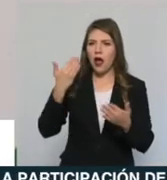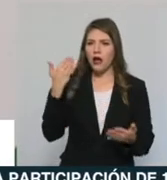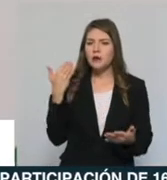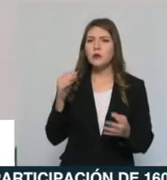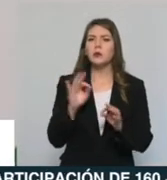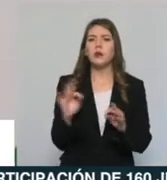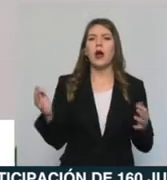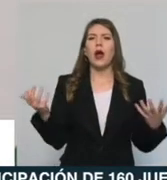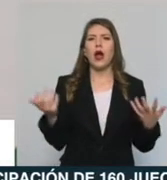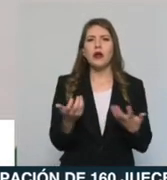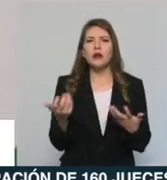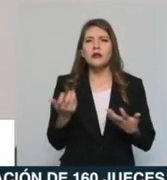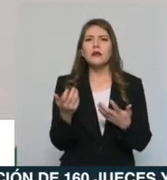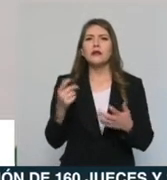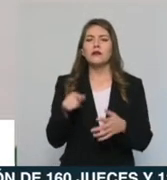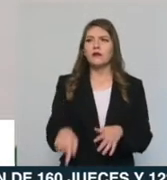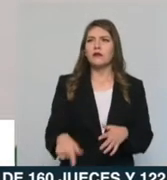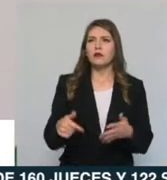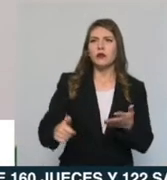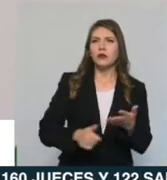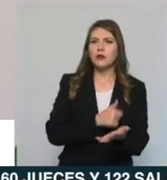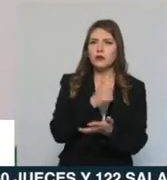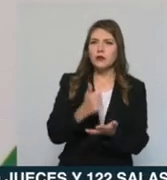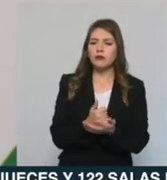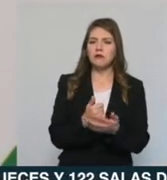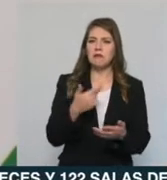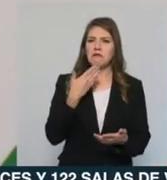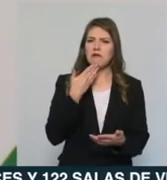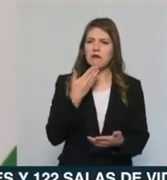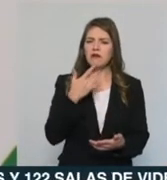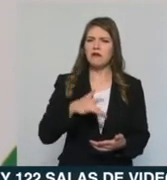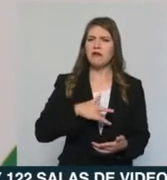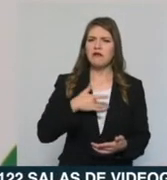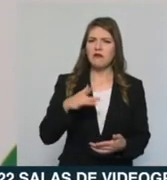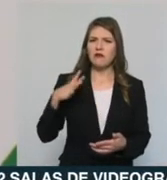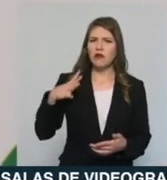permita llegar a una ciudad orgullosa de ser una ciudad completamente limpia.